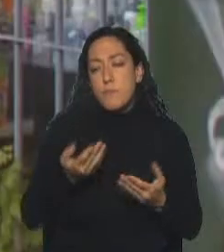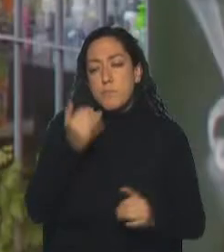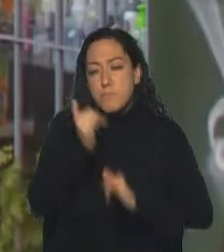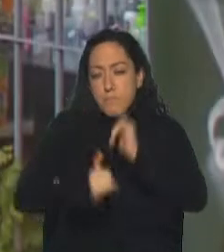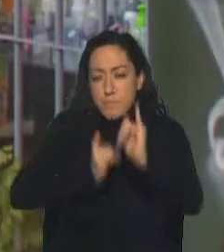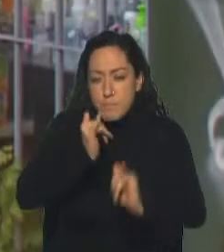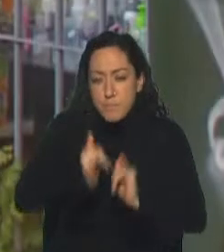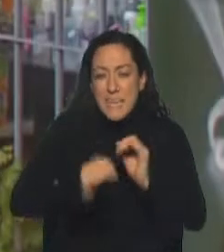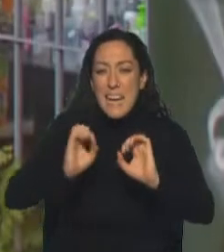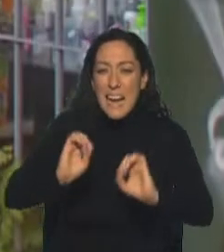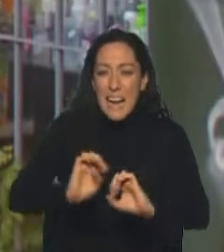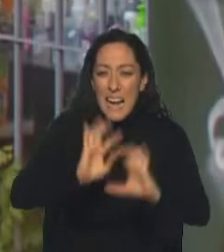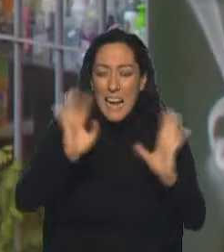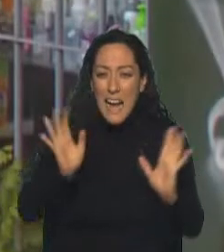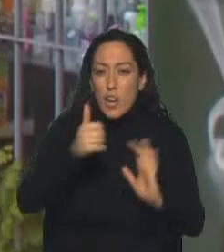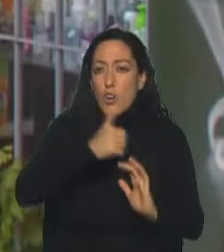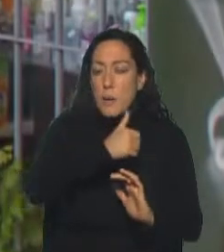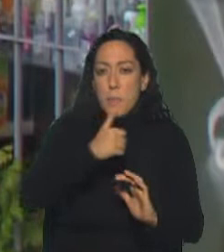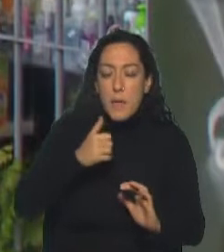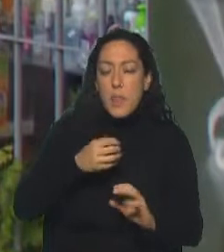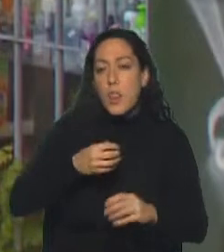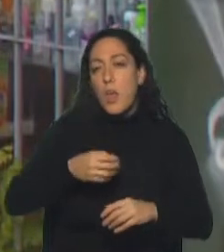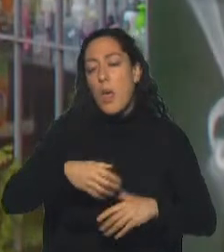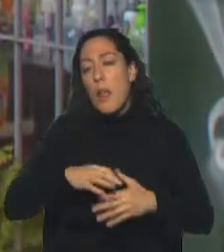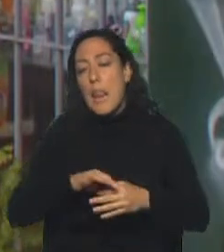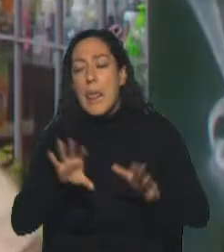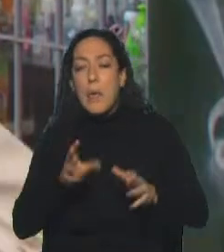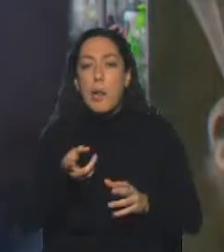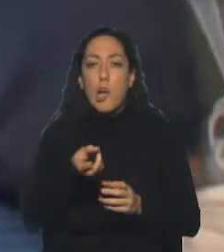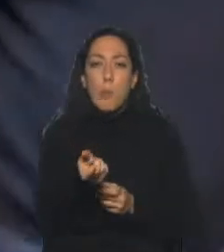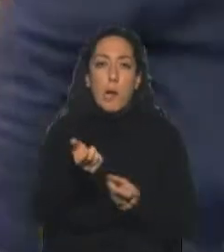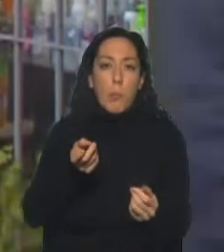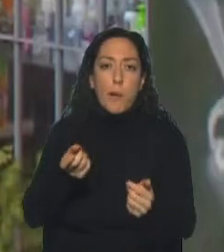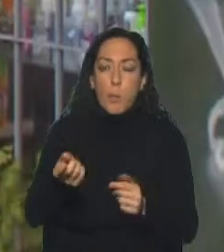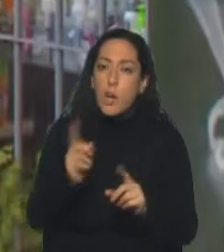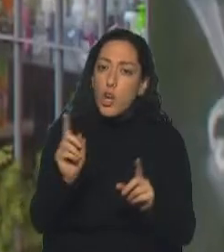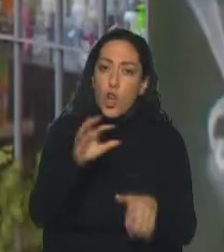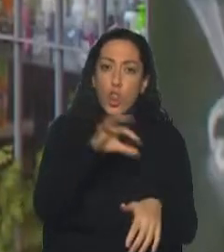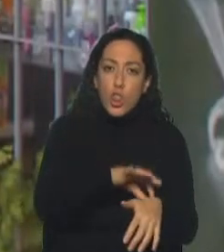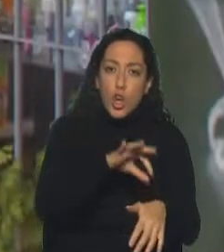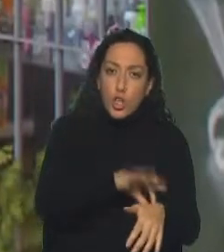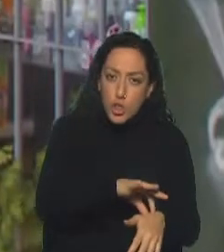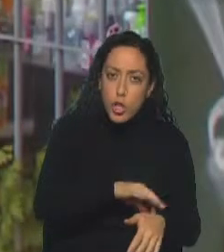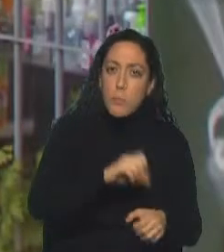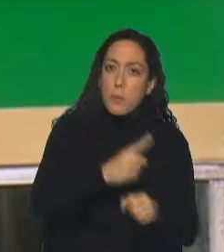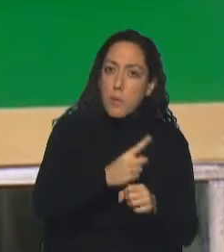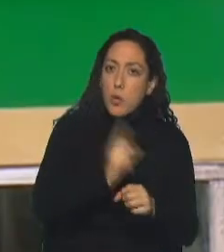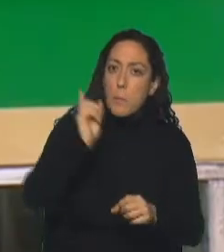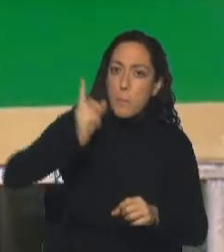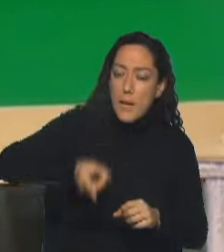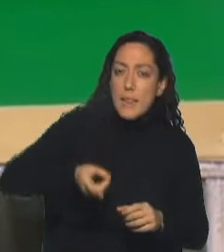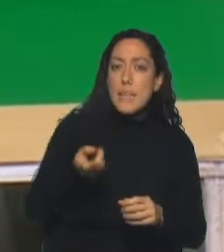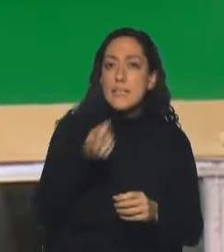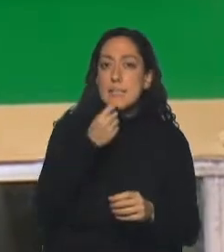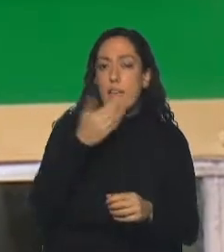paciente cuando viene a comprar un antibiótico que no lo haga si si no es si no Es con receta médica si no sabe que le va a ser Útil para la